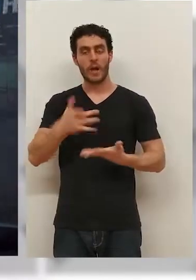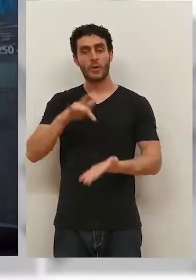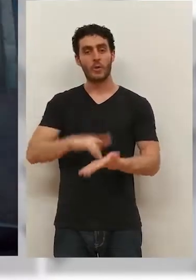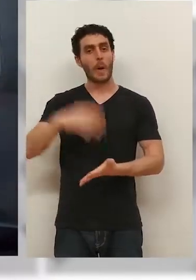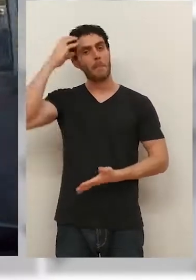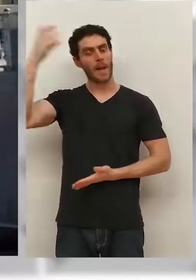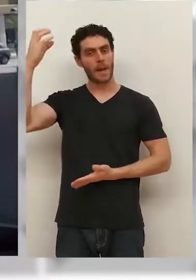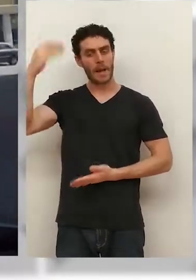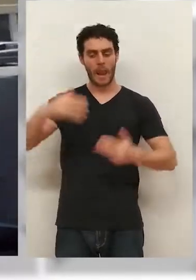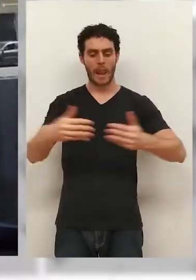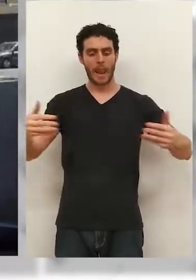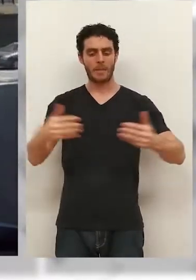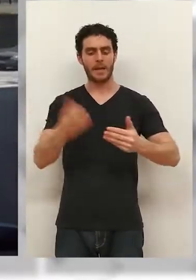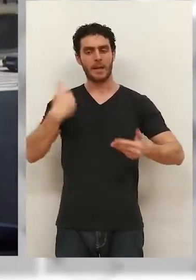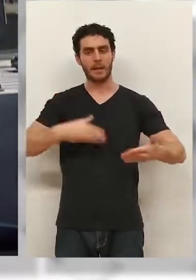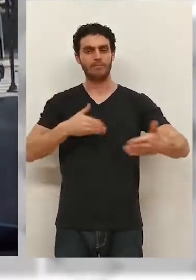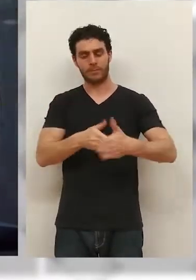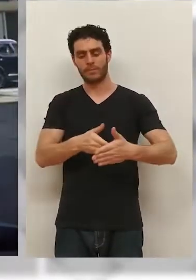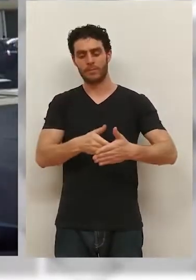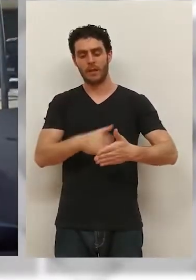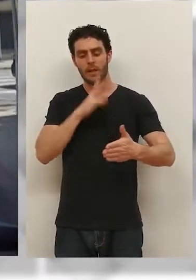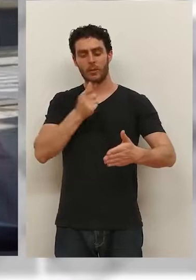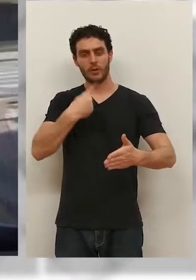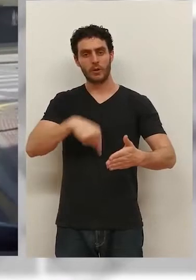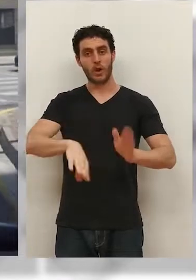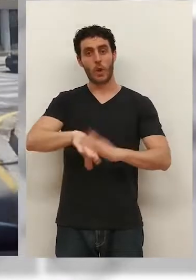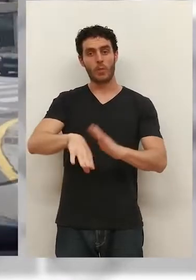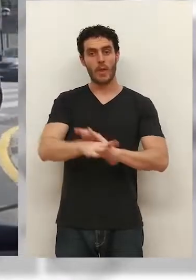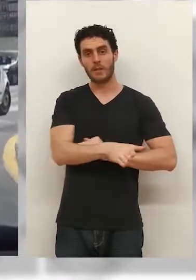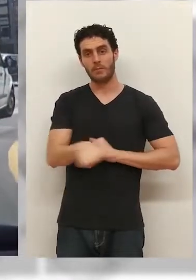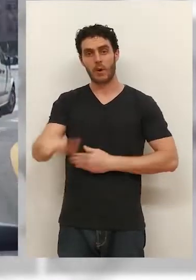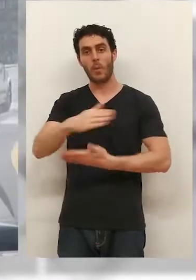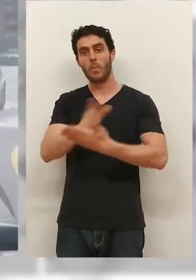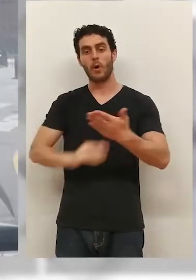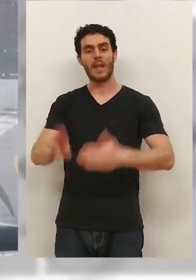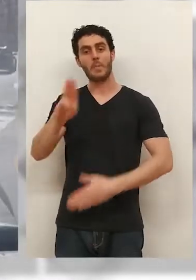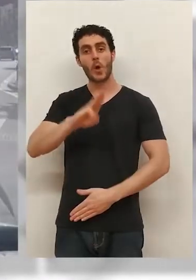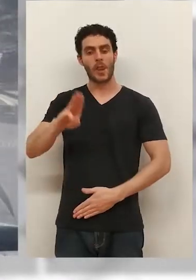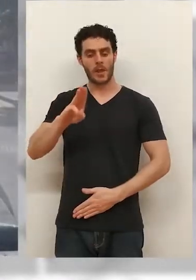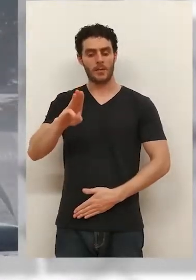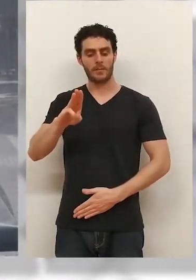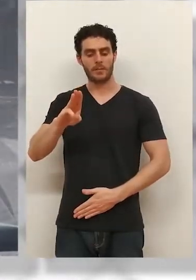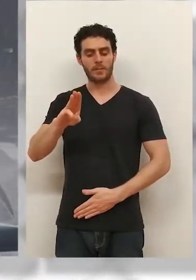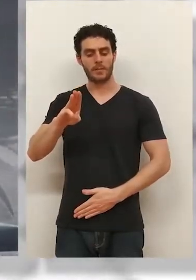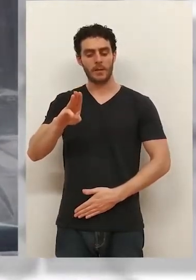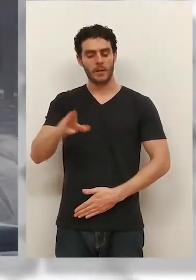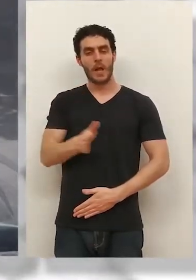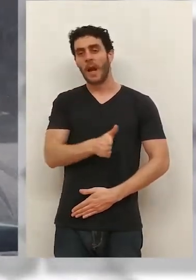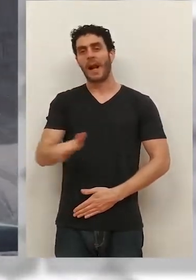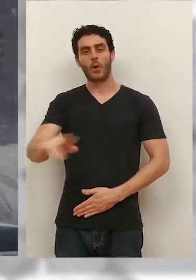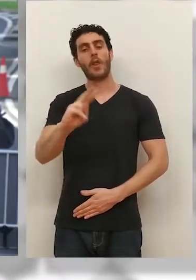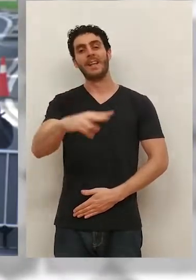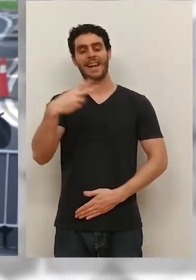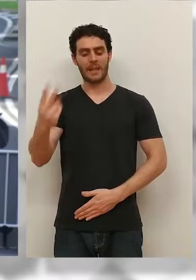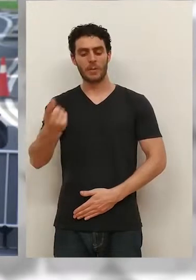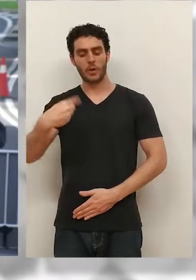aquí a Vara de Rey, la valla nos impide el paso, así que giramos a la derecha por Poeta Prudencio. Es el recorrido